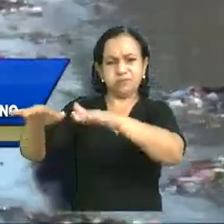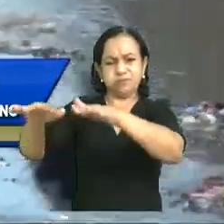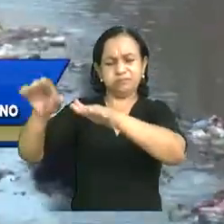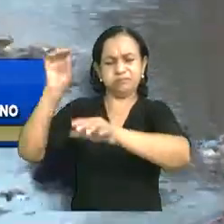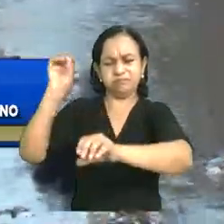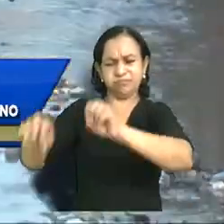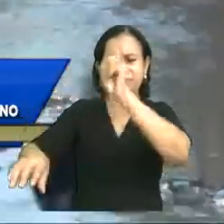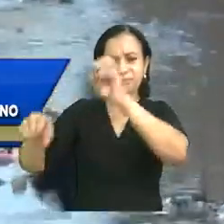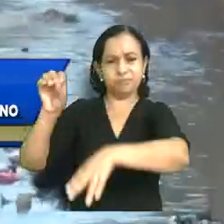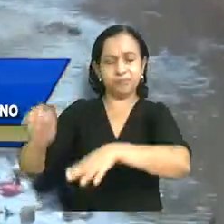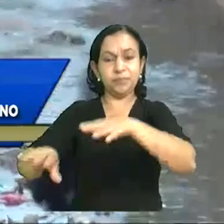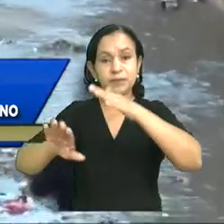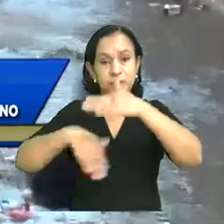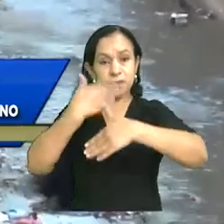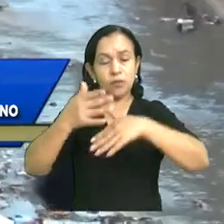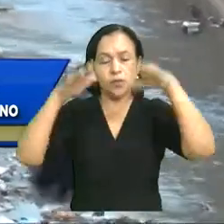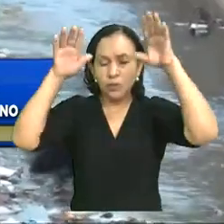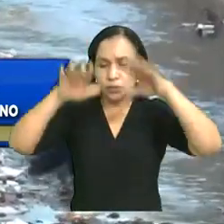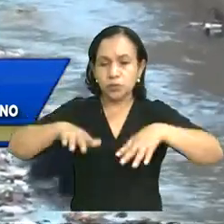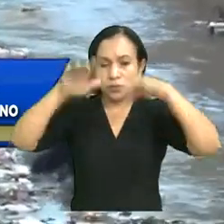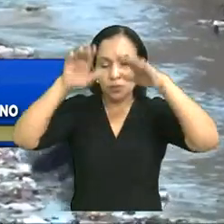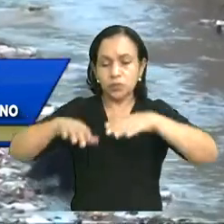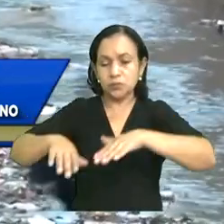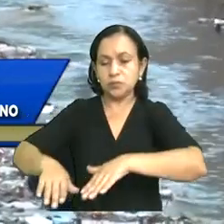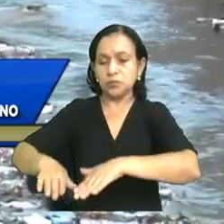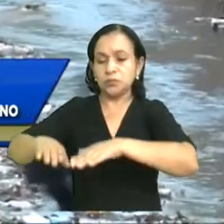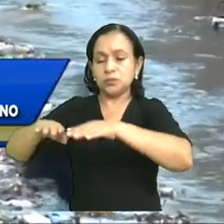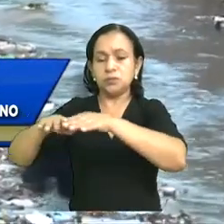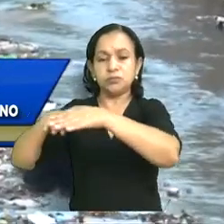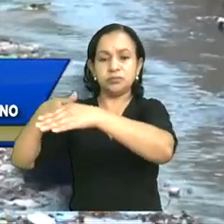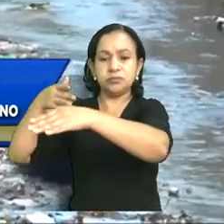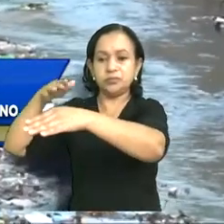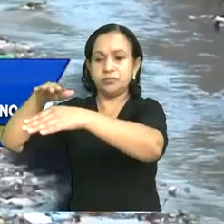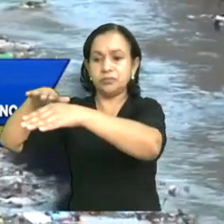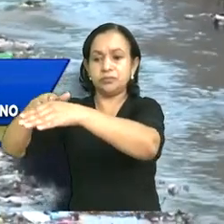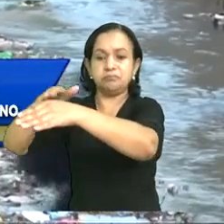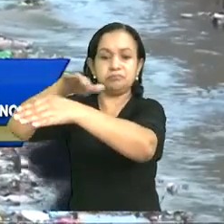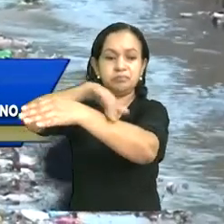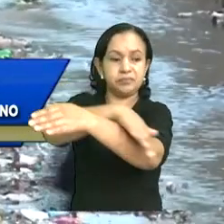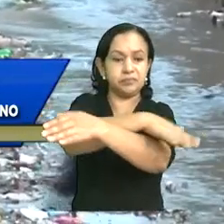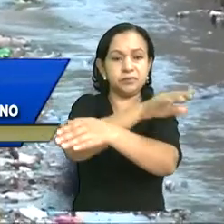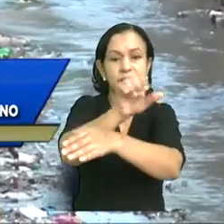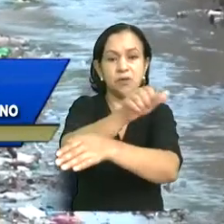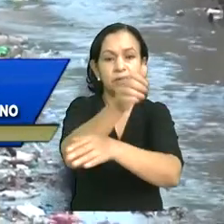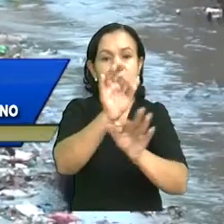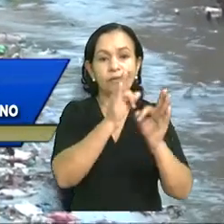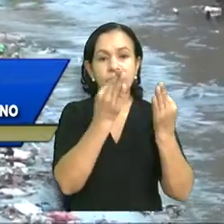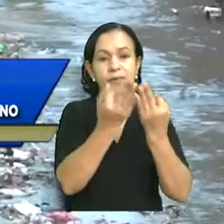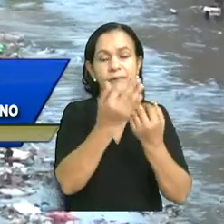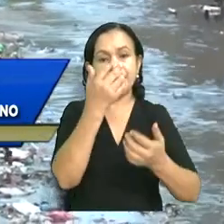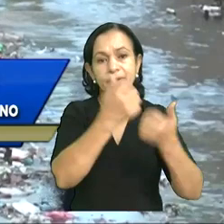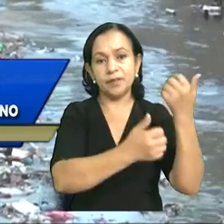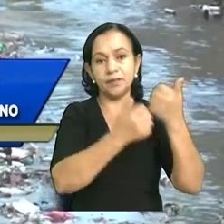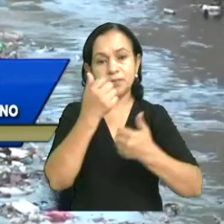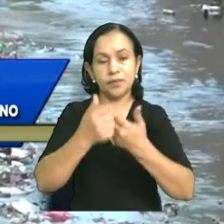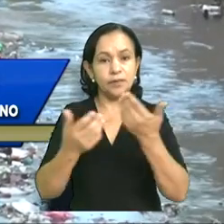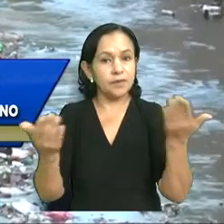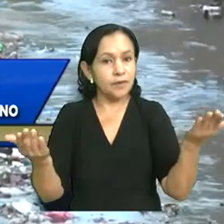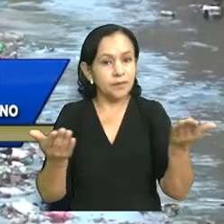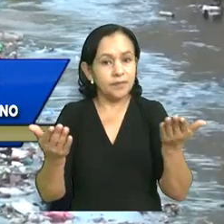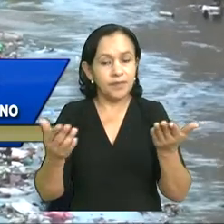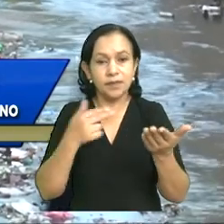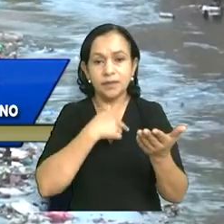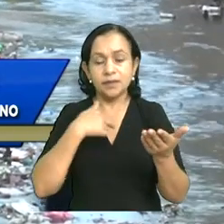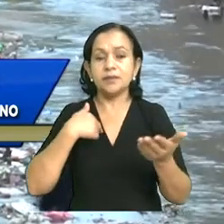ya el invierno, entonces eso provoca inundaciones. Claro, y son otras familias, satura el paso y luego va